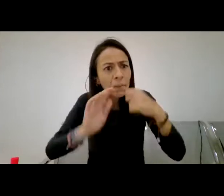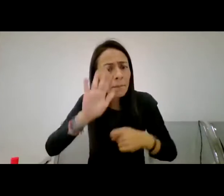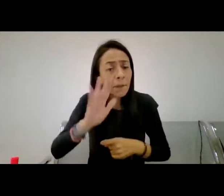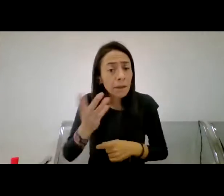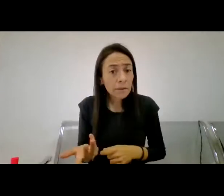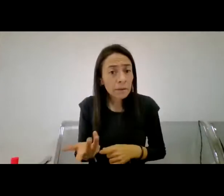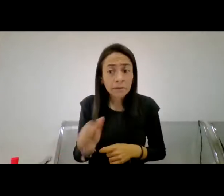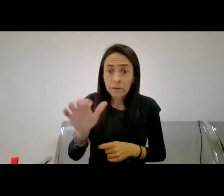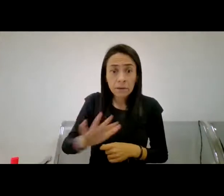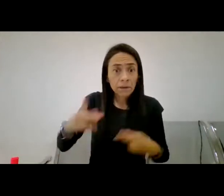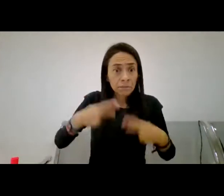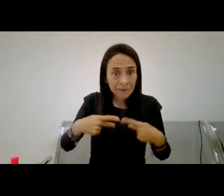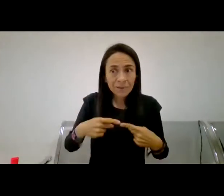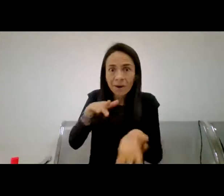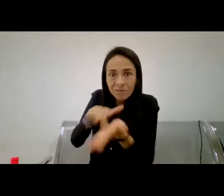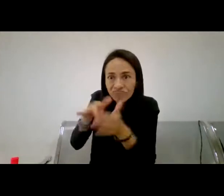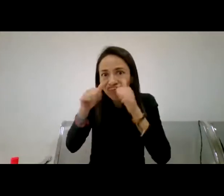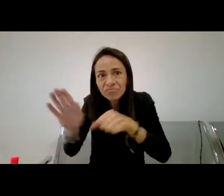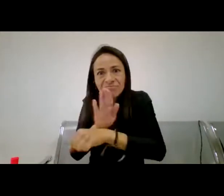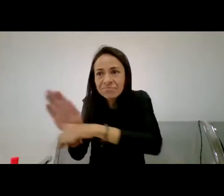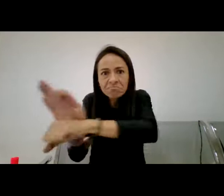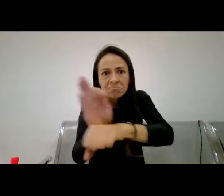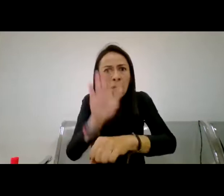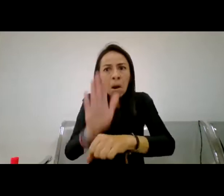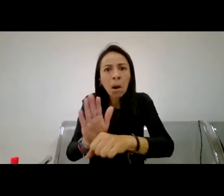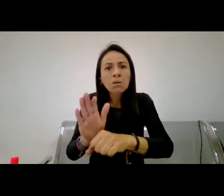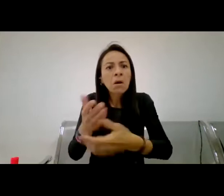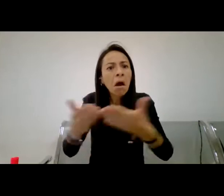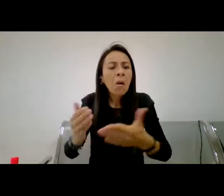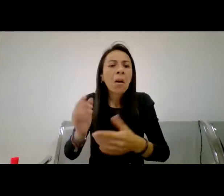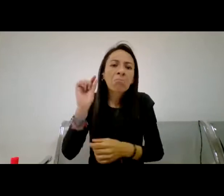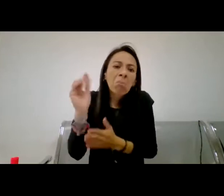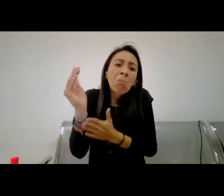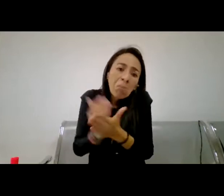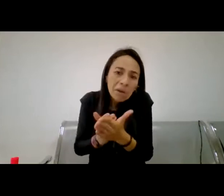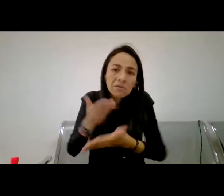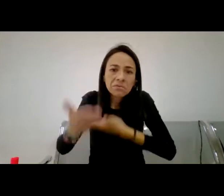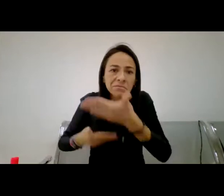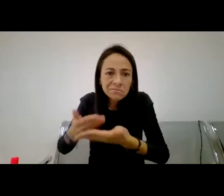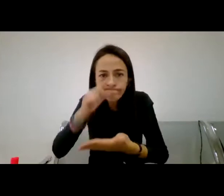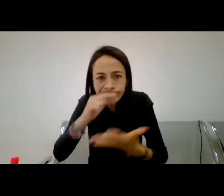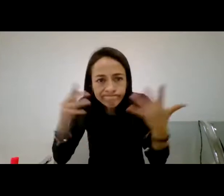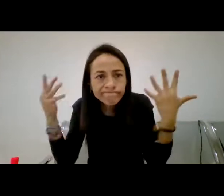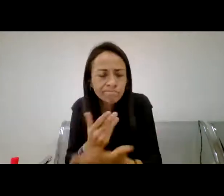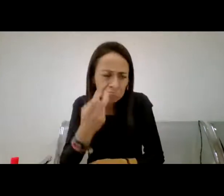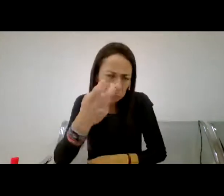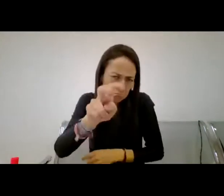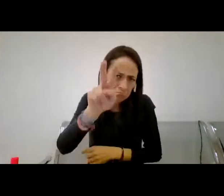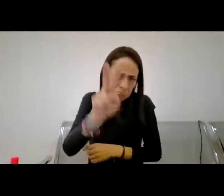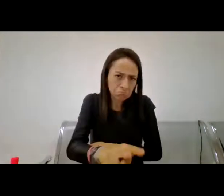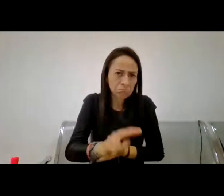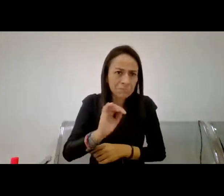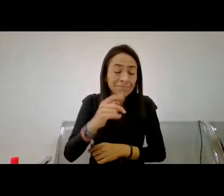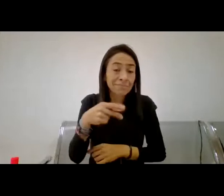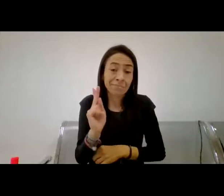beneficiarias reciban menos y entonces se afectan sus derechos sociales. Eso ciertamente, pero hay que hacer una construcción legal muy